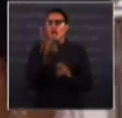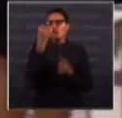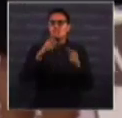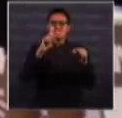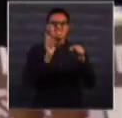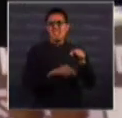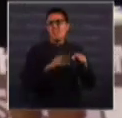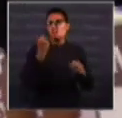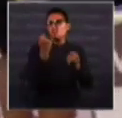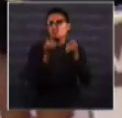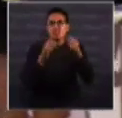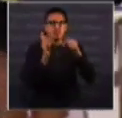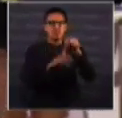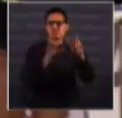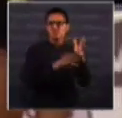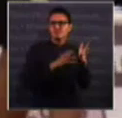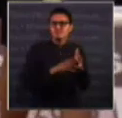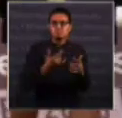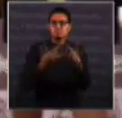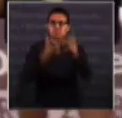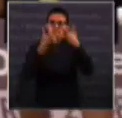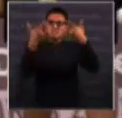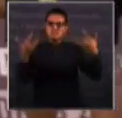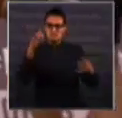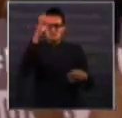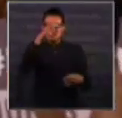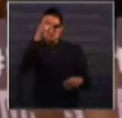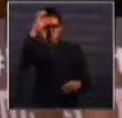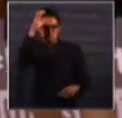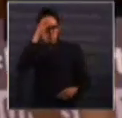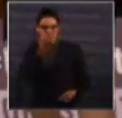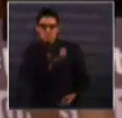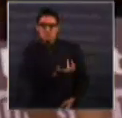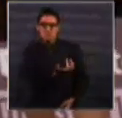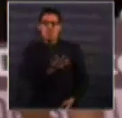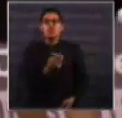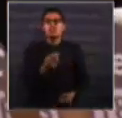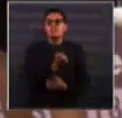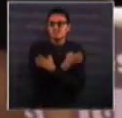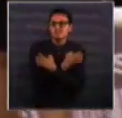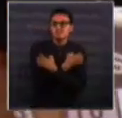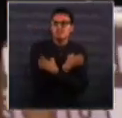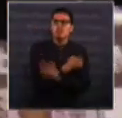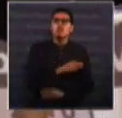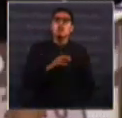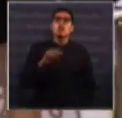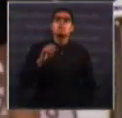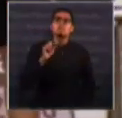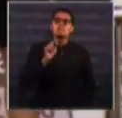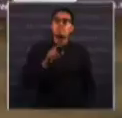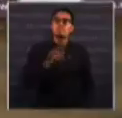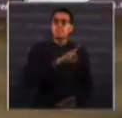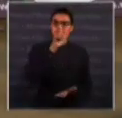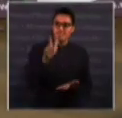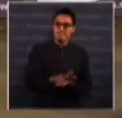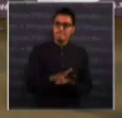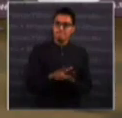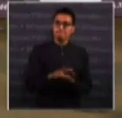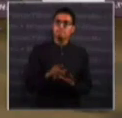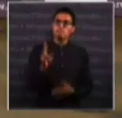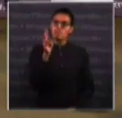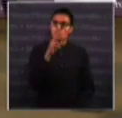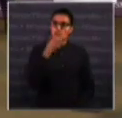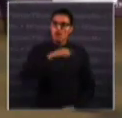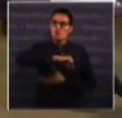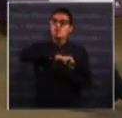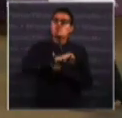Federación en ocasiones son ese dique para no aplicar precisamente la ley ambiental y preservar